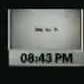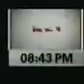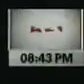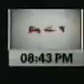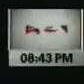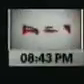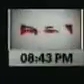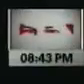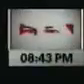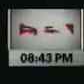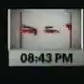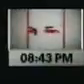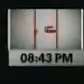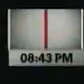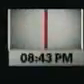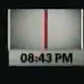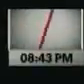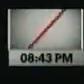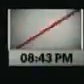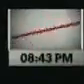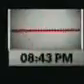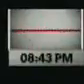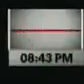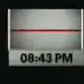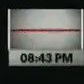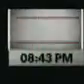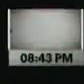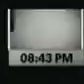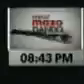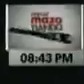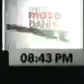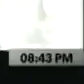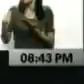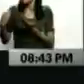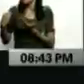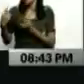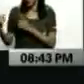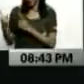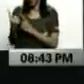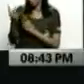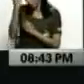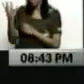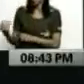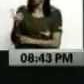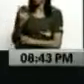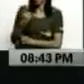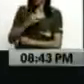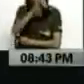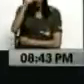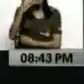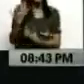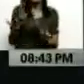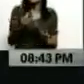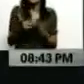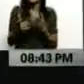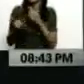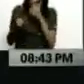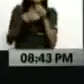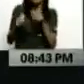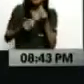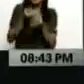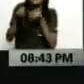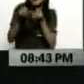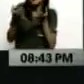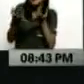intervenir voy a hablar de tal cosa y yo le me preguntaba que qu podía decir métase por aquí y el tipo en 3